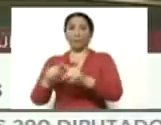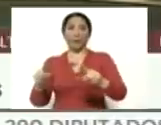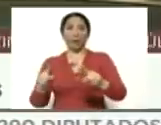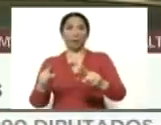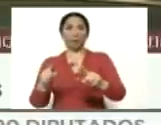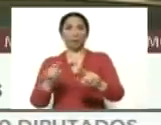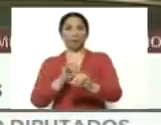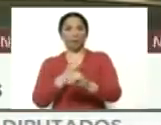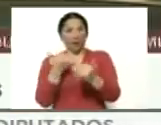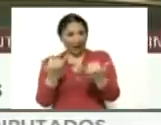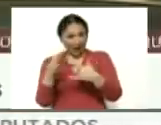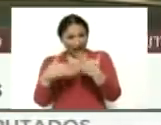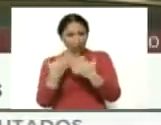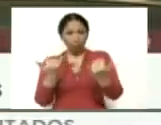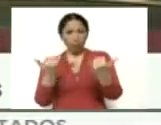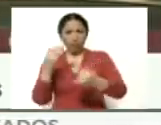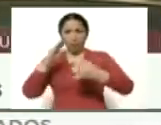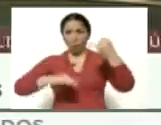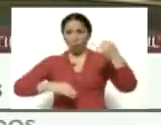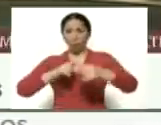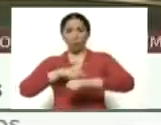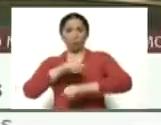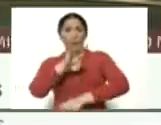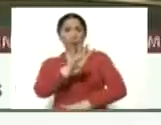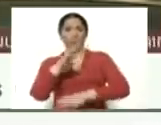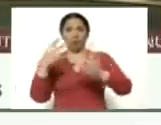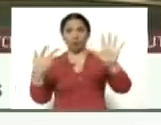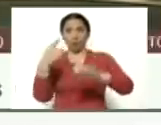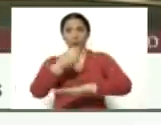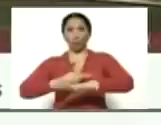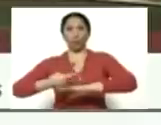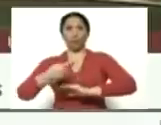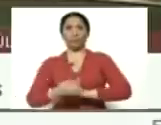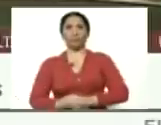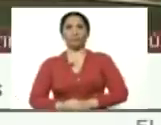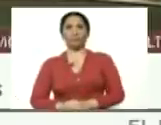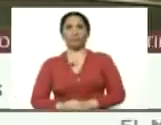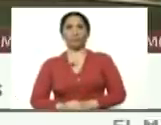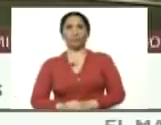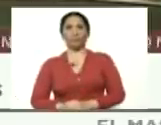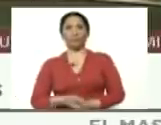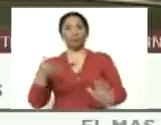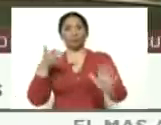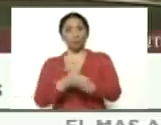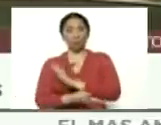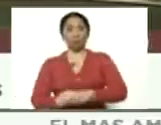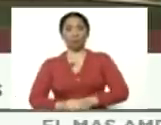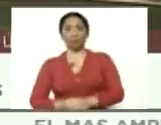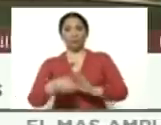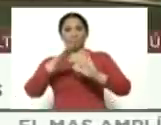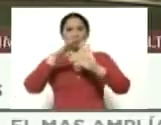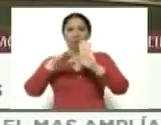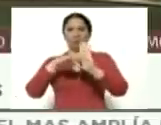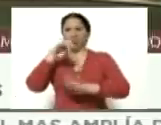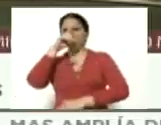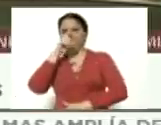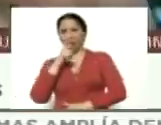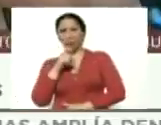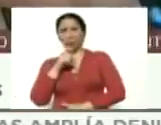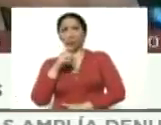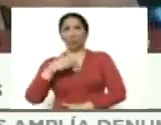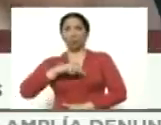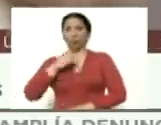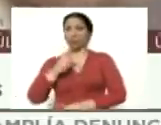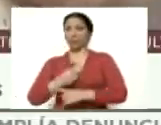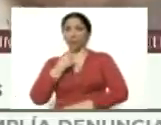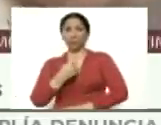presentado en las últimas 48 horas. En cuanto al rango de edad, nosotros queremos insistir